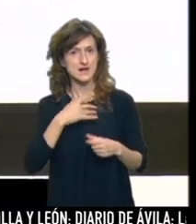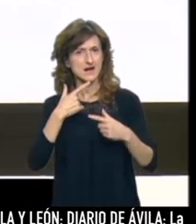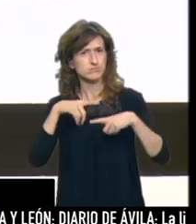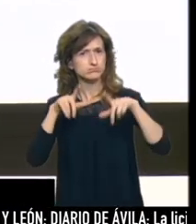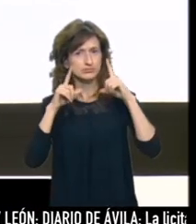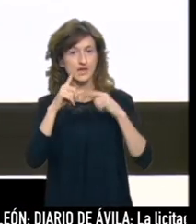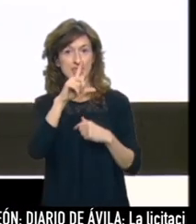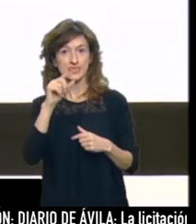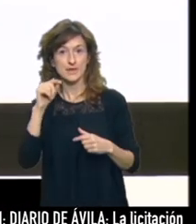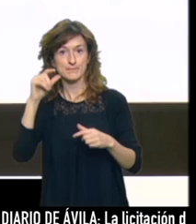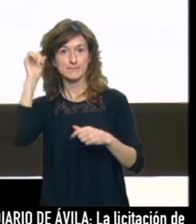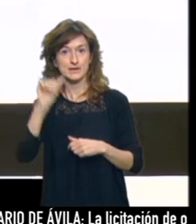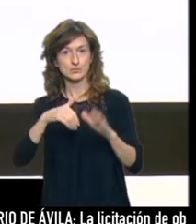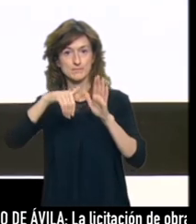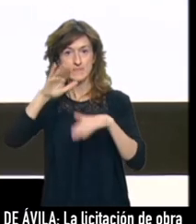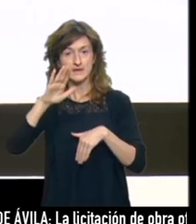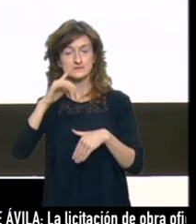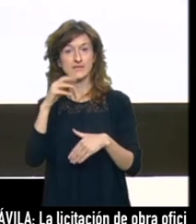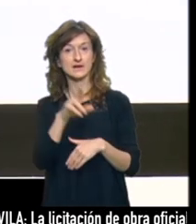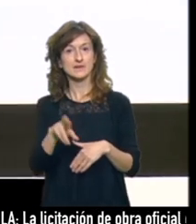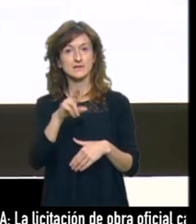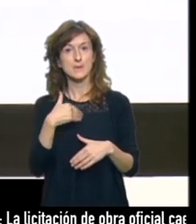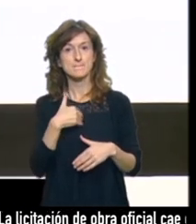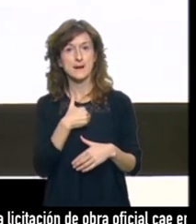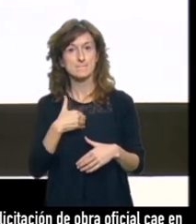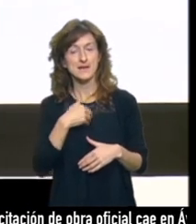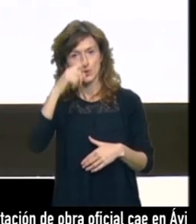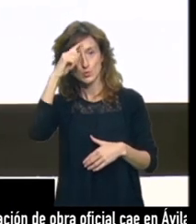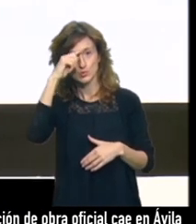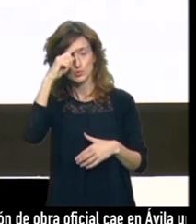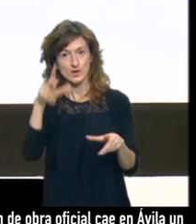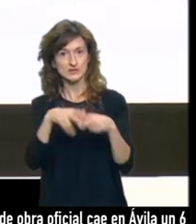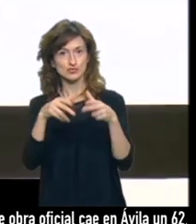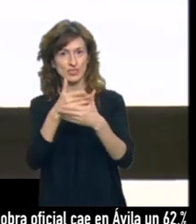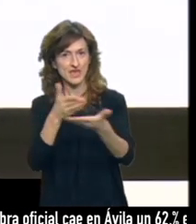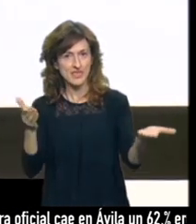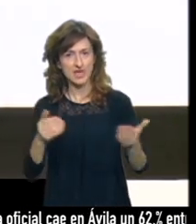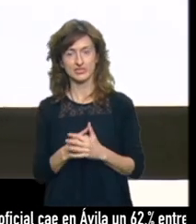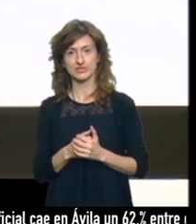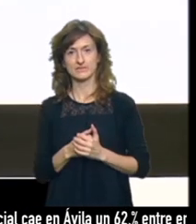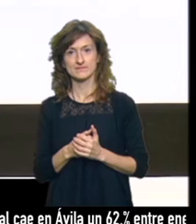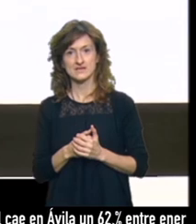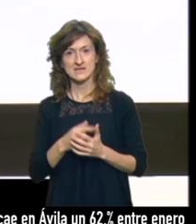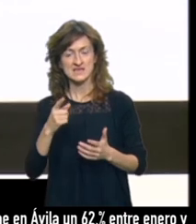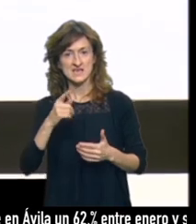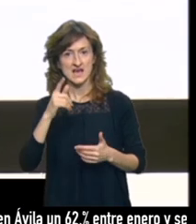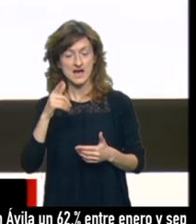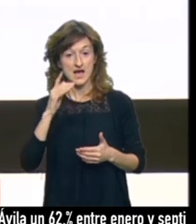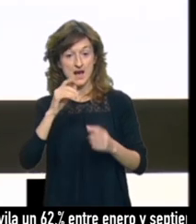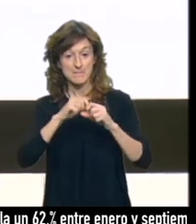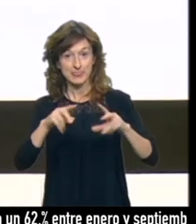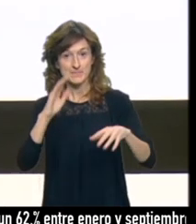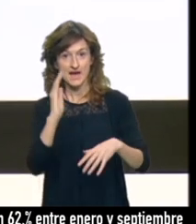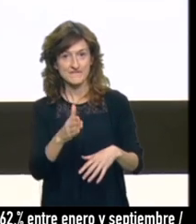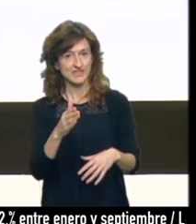más de un centenar de largometrajes, incidió en el gran papel que tiene la cultura en nuestra sociedad y que no debería haberse afectado por la